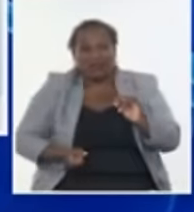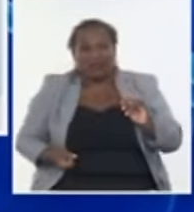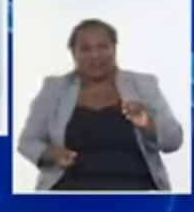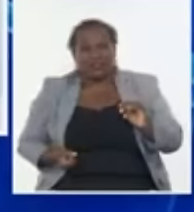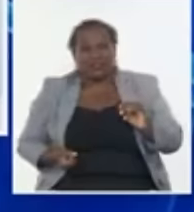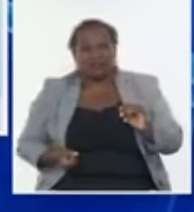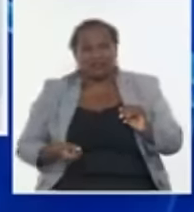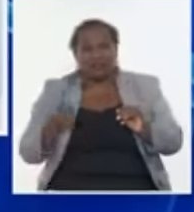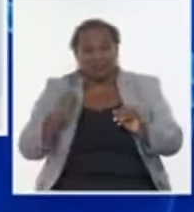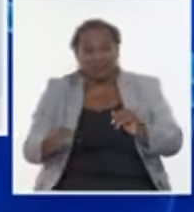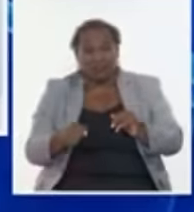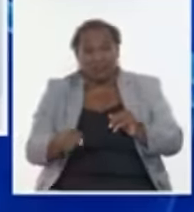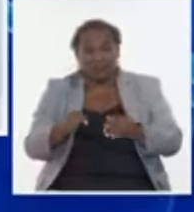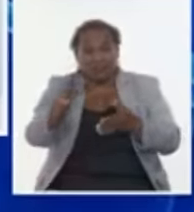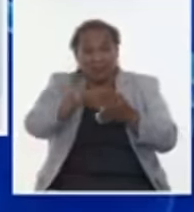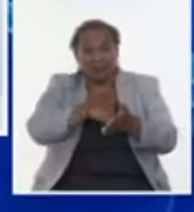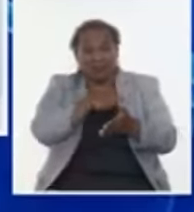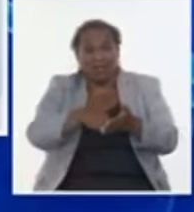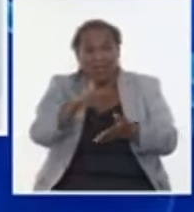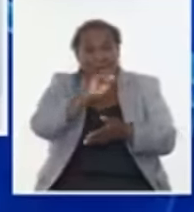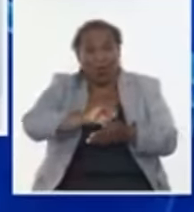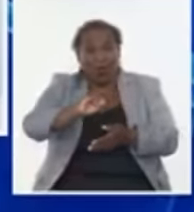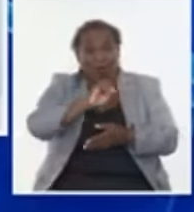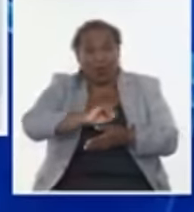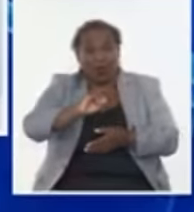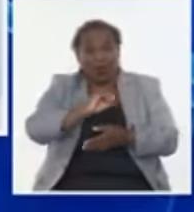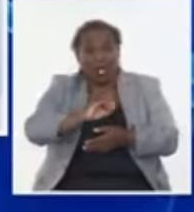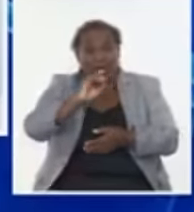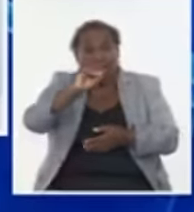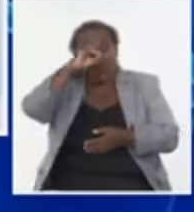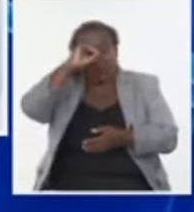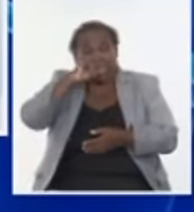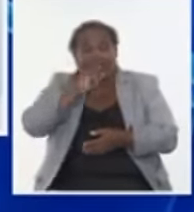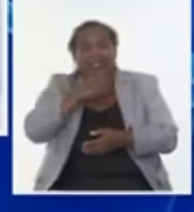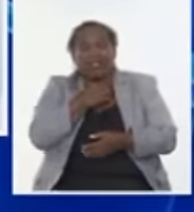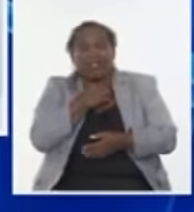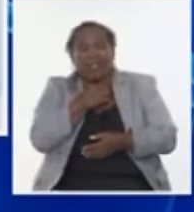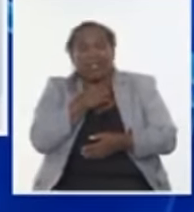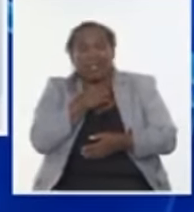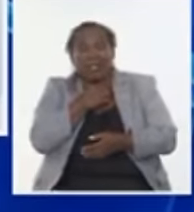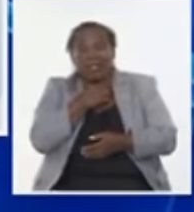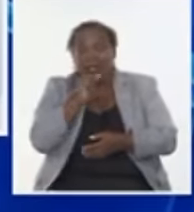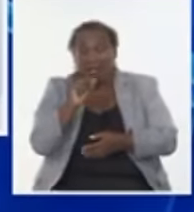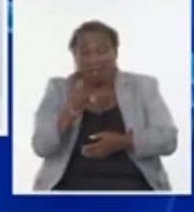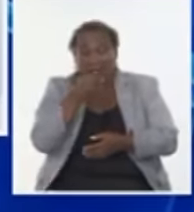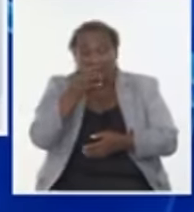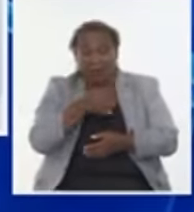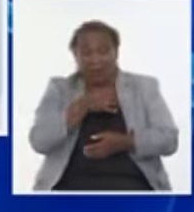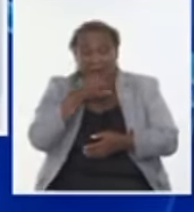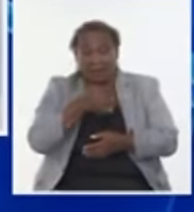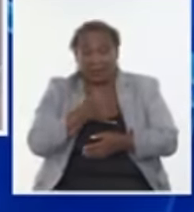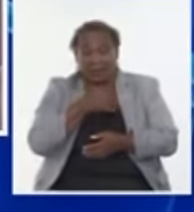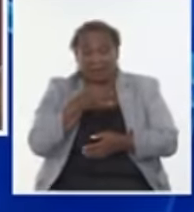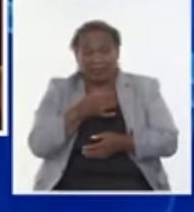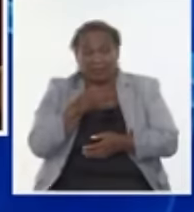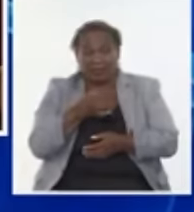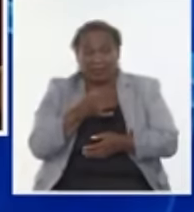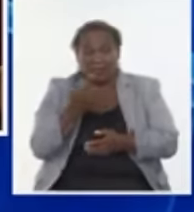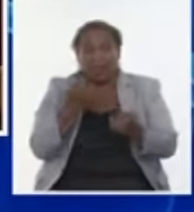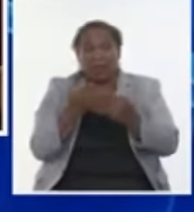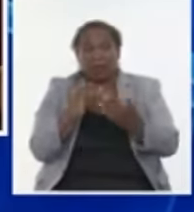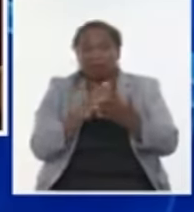prevé ordenar desde las cabezas de la SOFE, hay quien dice hay que eliminarlas, no es que hayan eliminado, aunque algunas se pueden